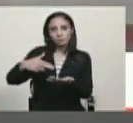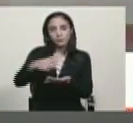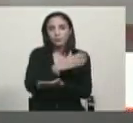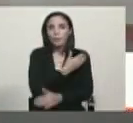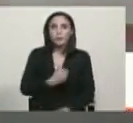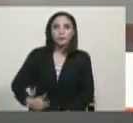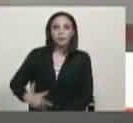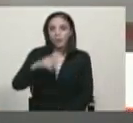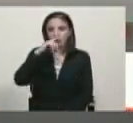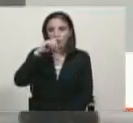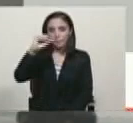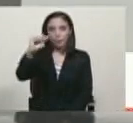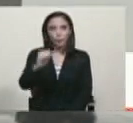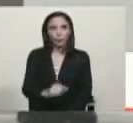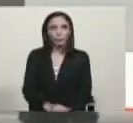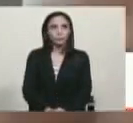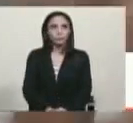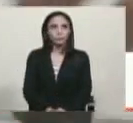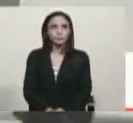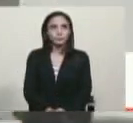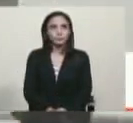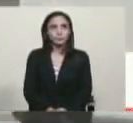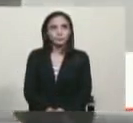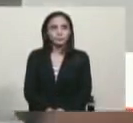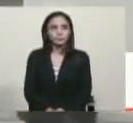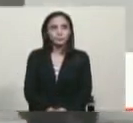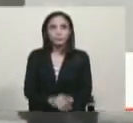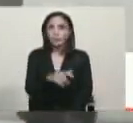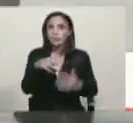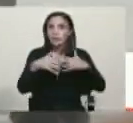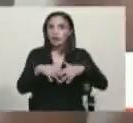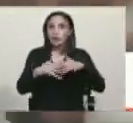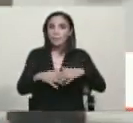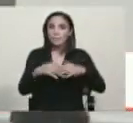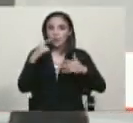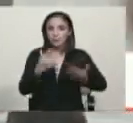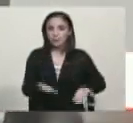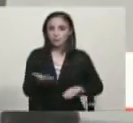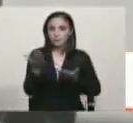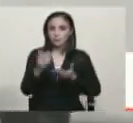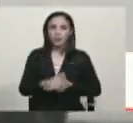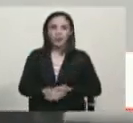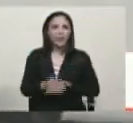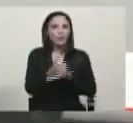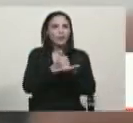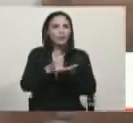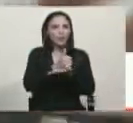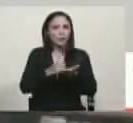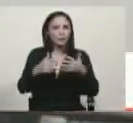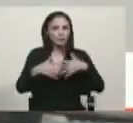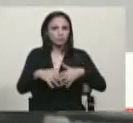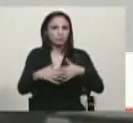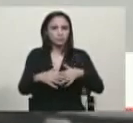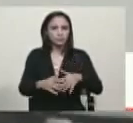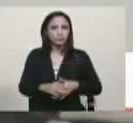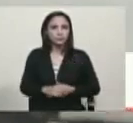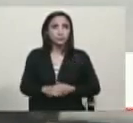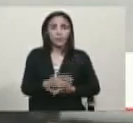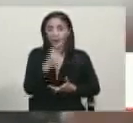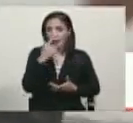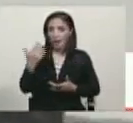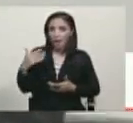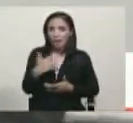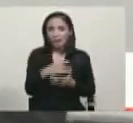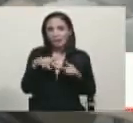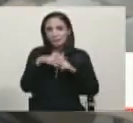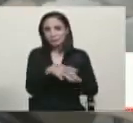la República Bolivariana de Venezuela en esta empresa SM Pharma, empresa de fármacos recuperada en